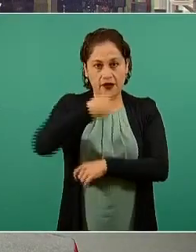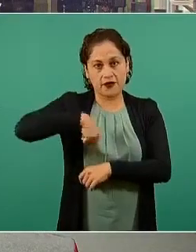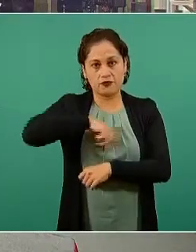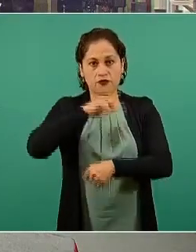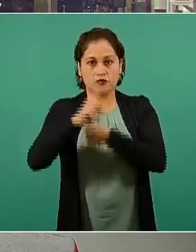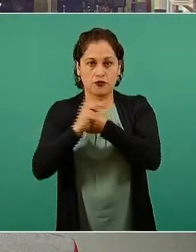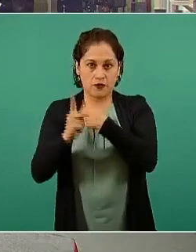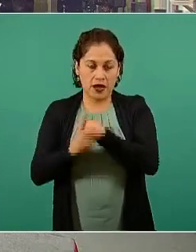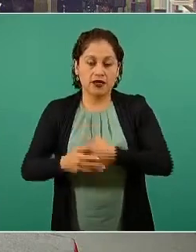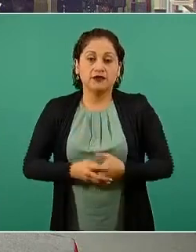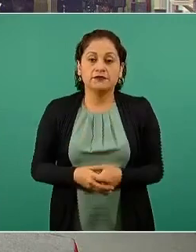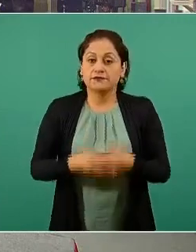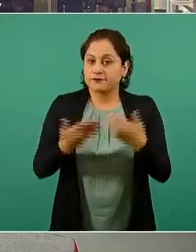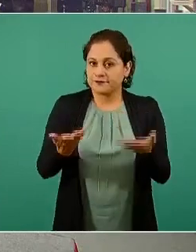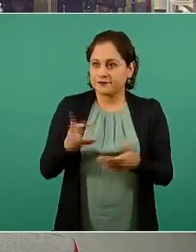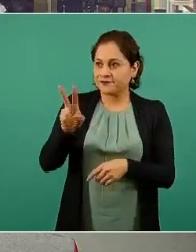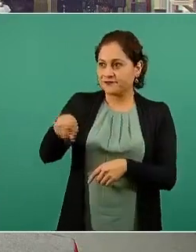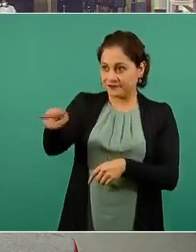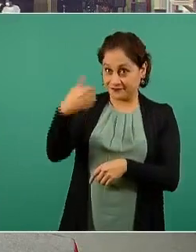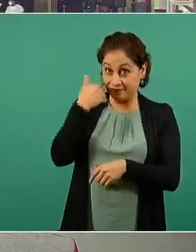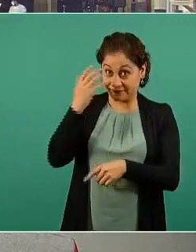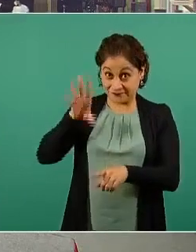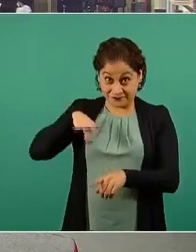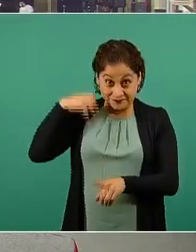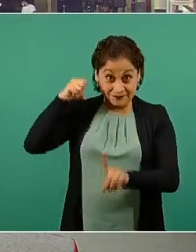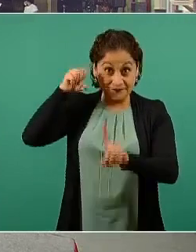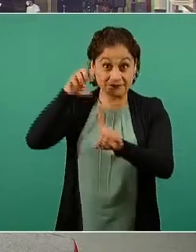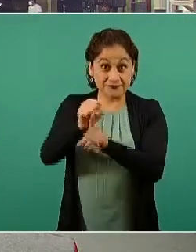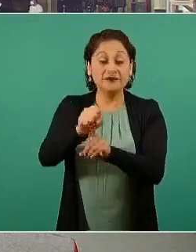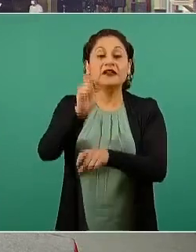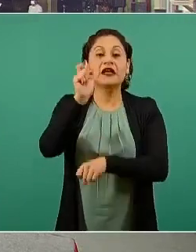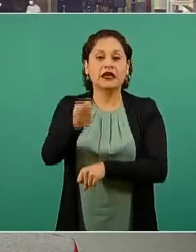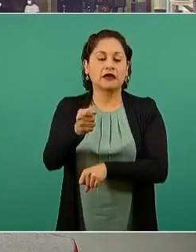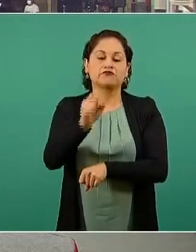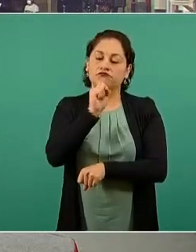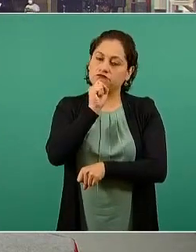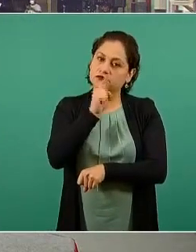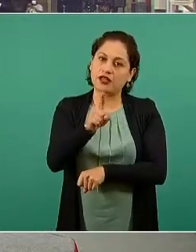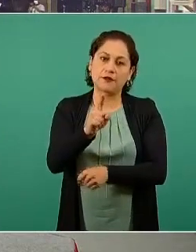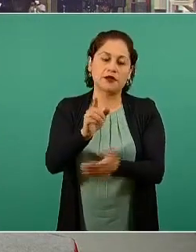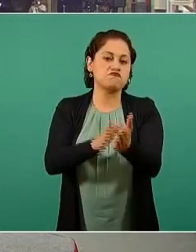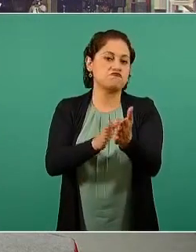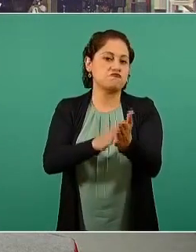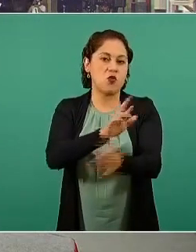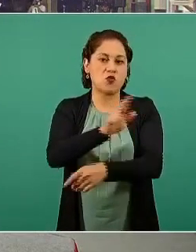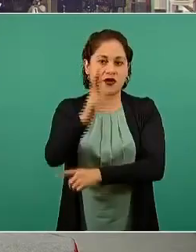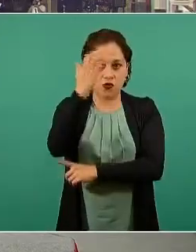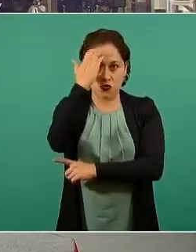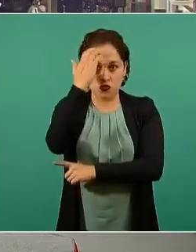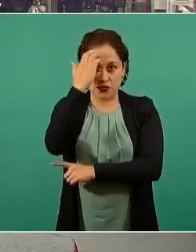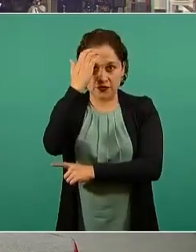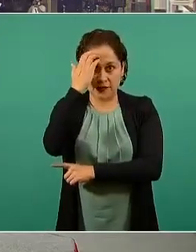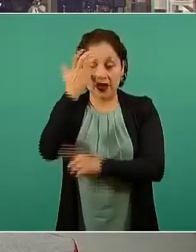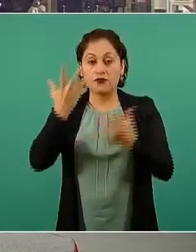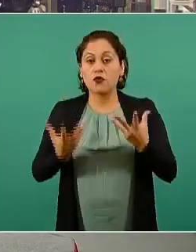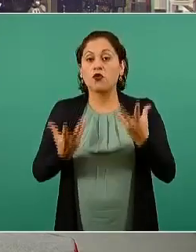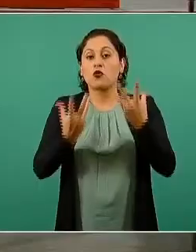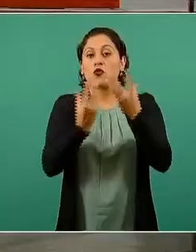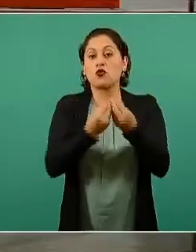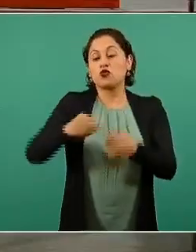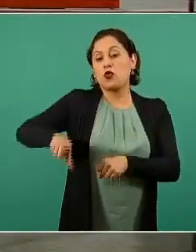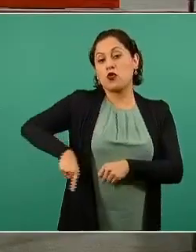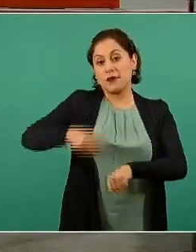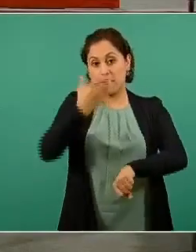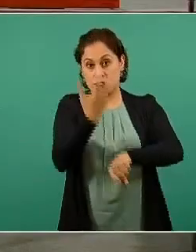de los retos, también un reconocimiento explícito, en este caso la colaboración con el gobierno de Estados Unidos. En un